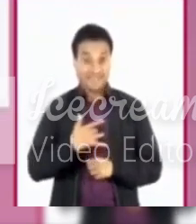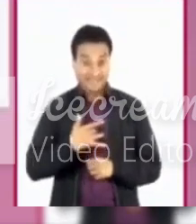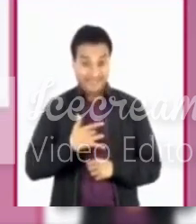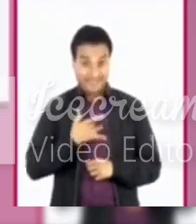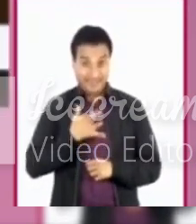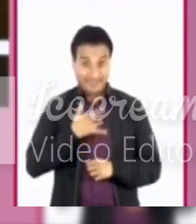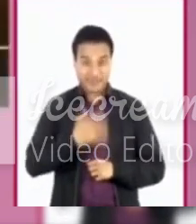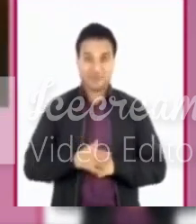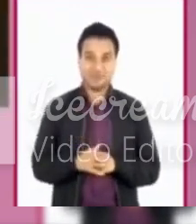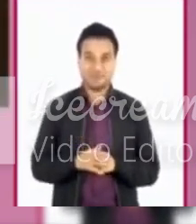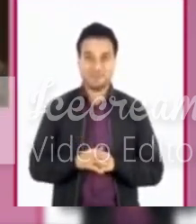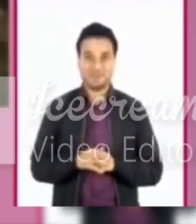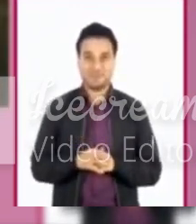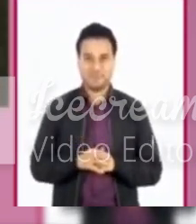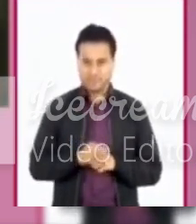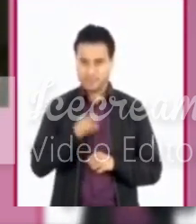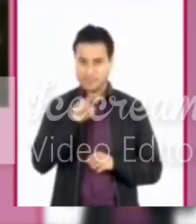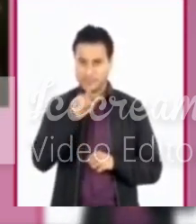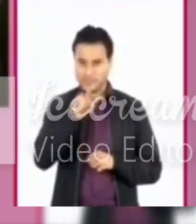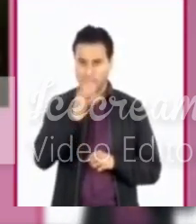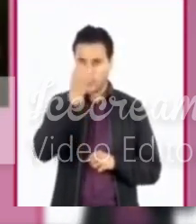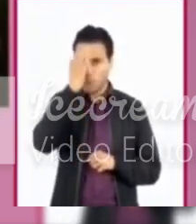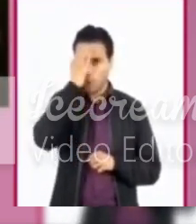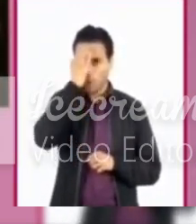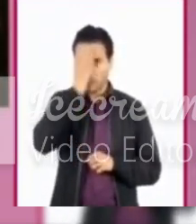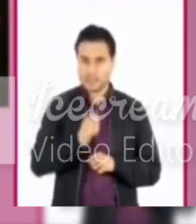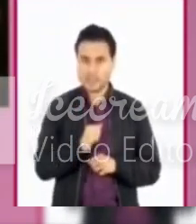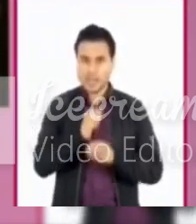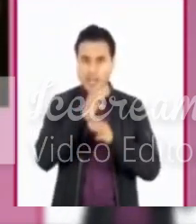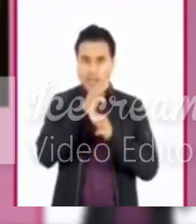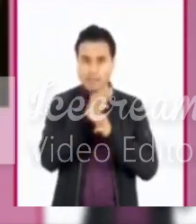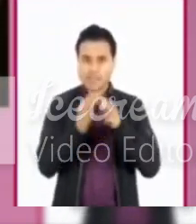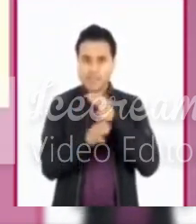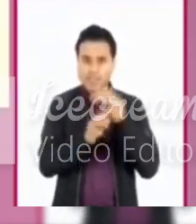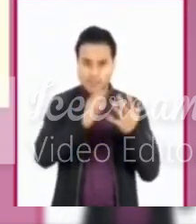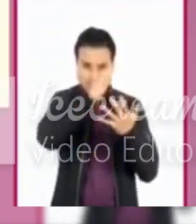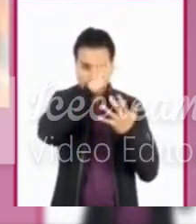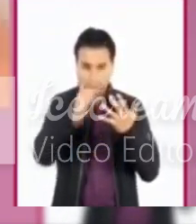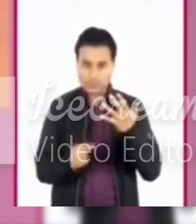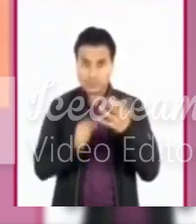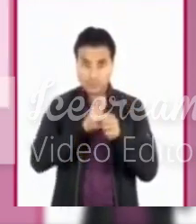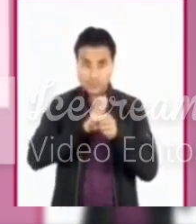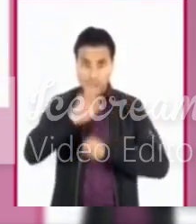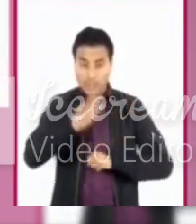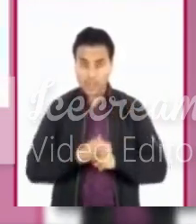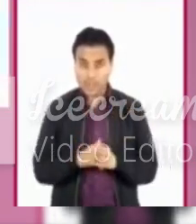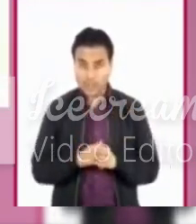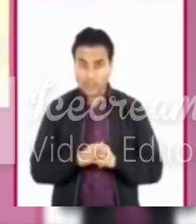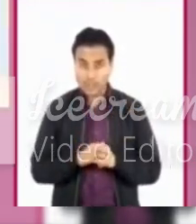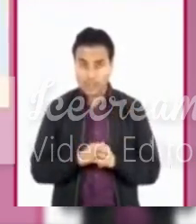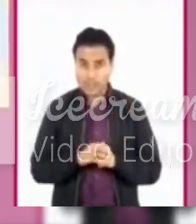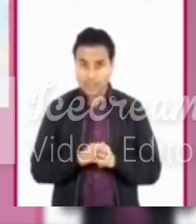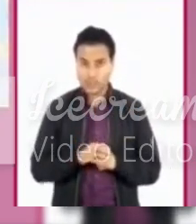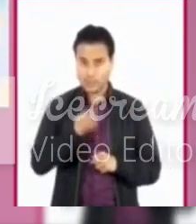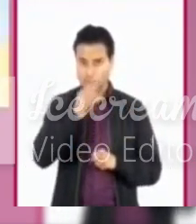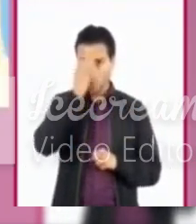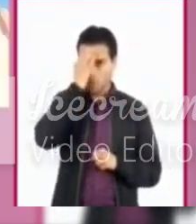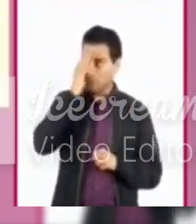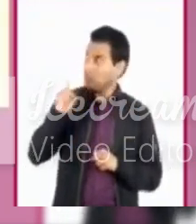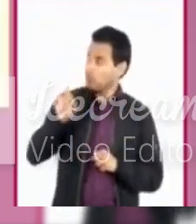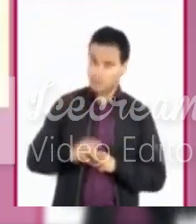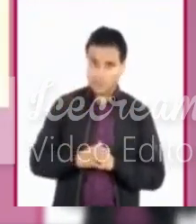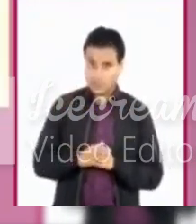sentimientos. ¿Conoces las técnicas y materiales de las artes visuales? ¿Conoces el dadaísmo?